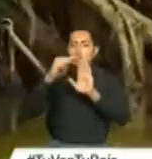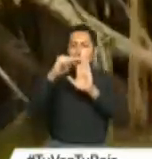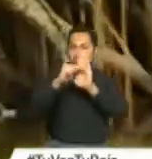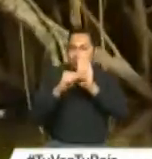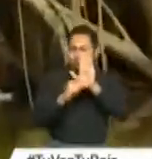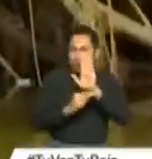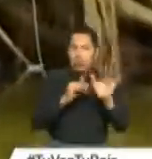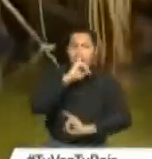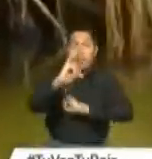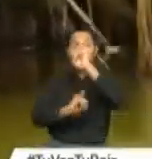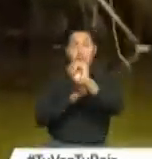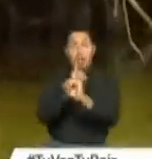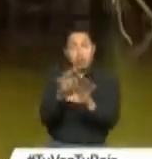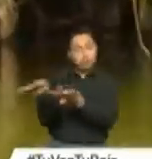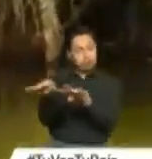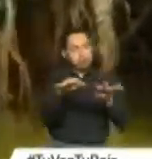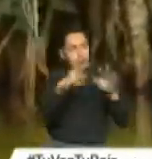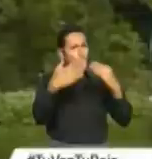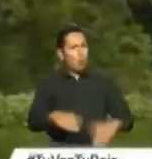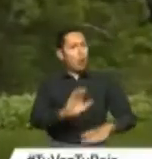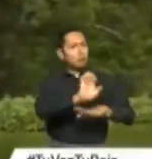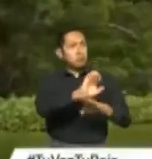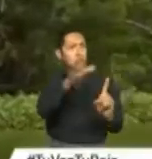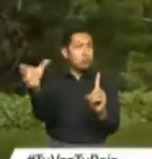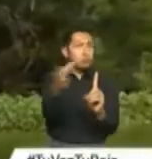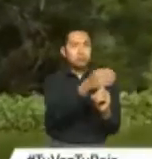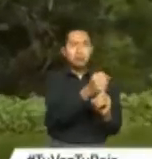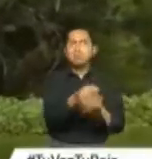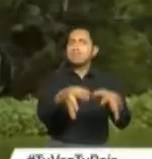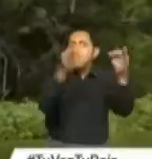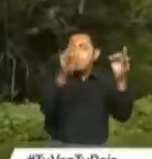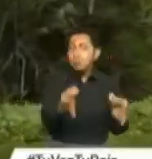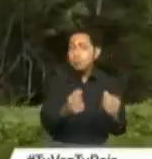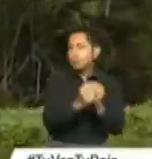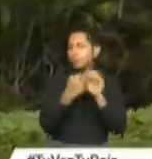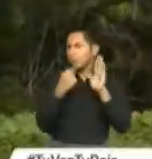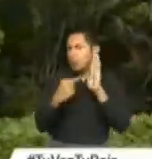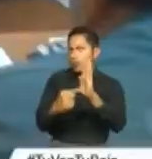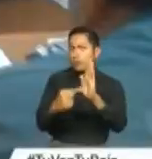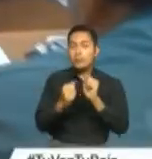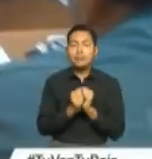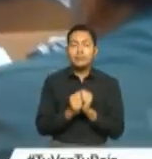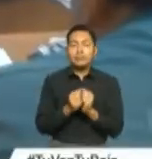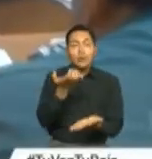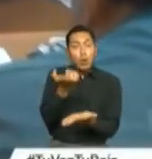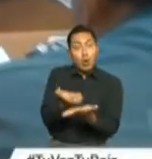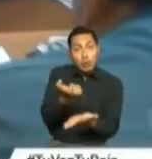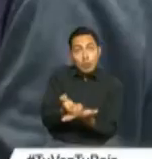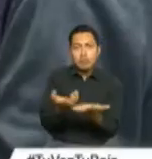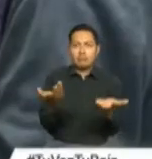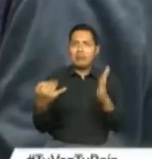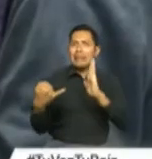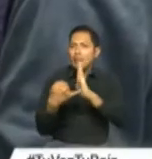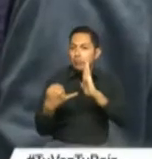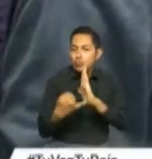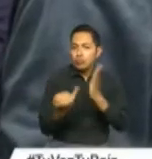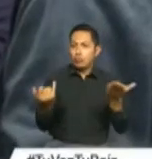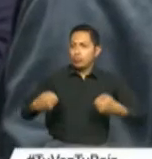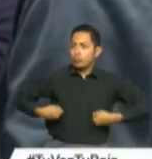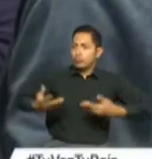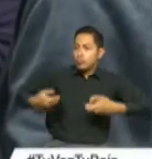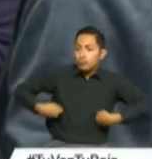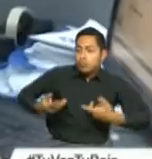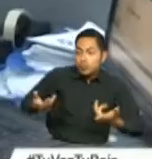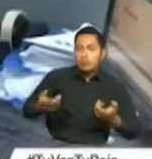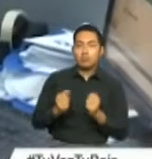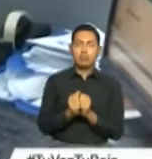nivel internacional y han generado precedentes. Un ejemplo son los instrumentos económicos como impuestos y gasto público, y los